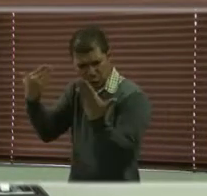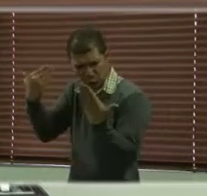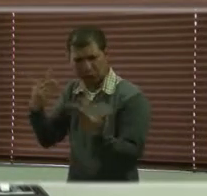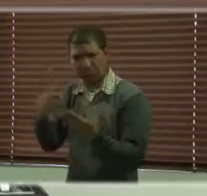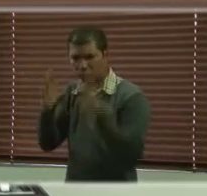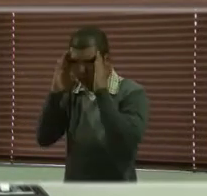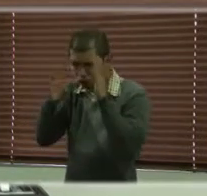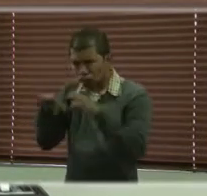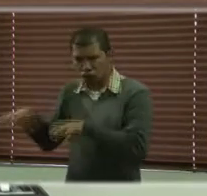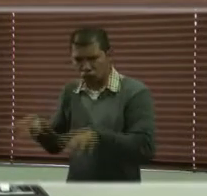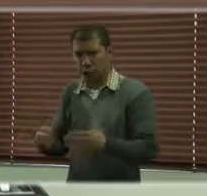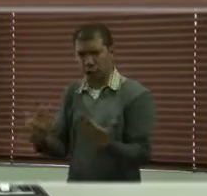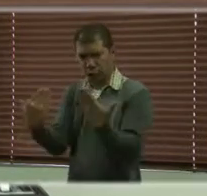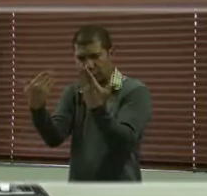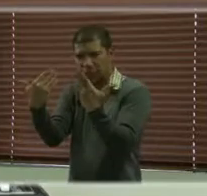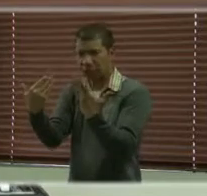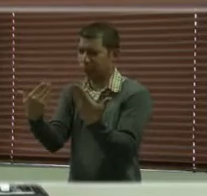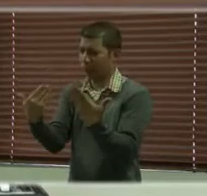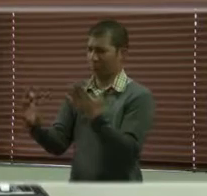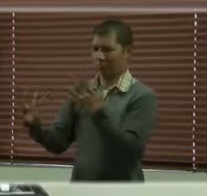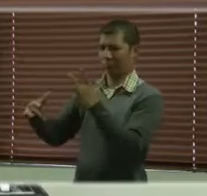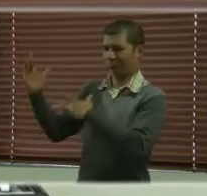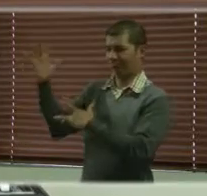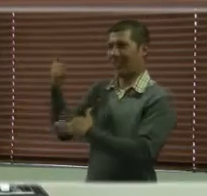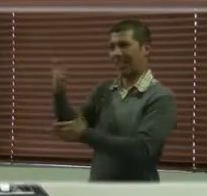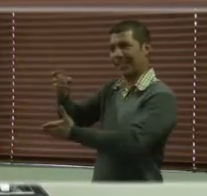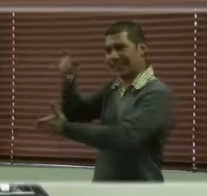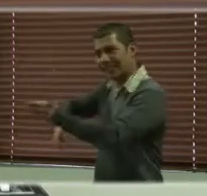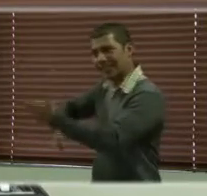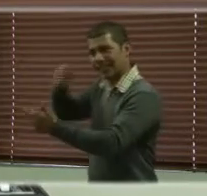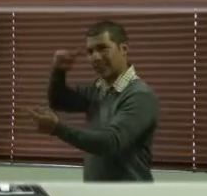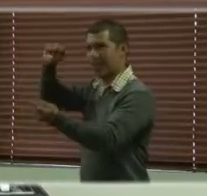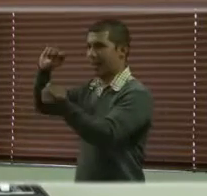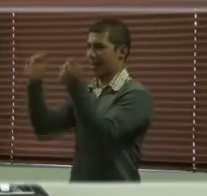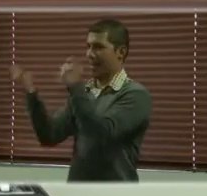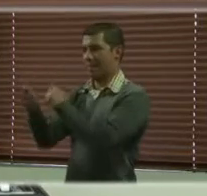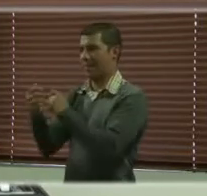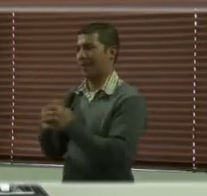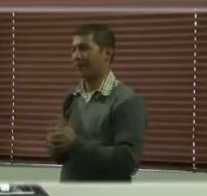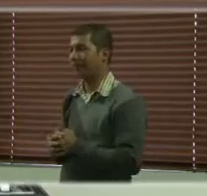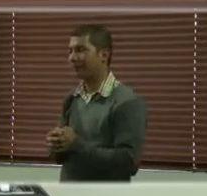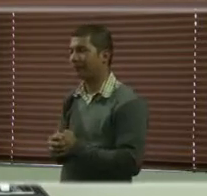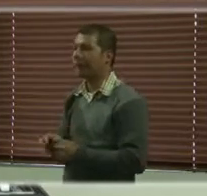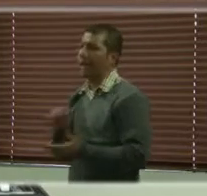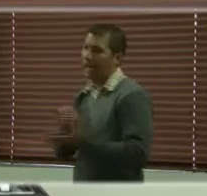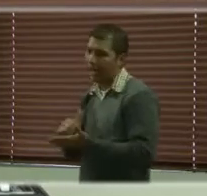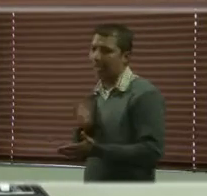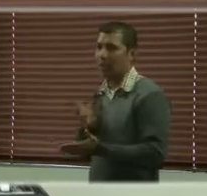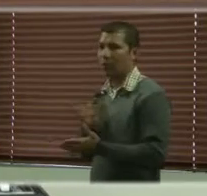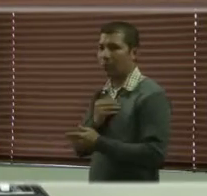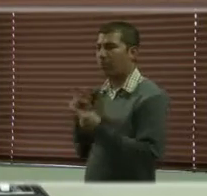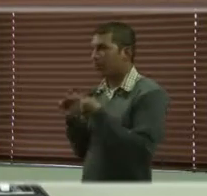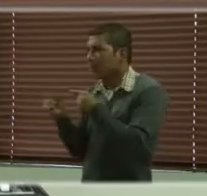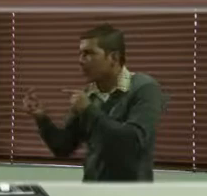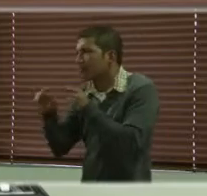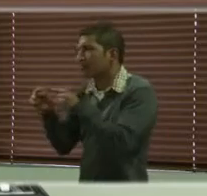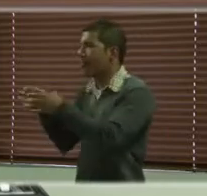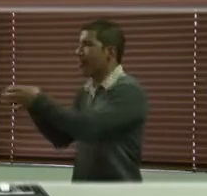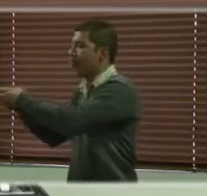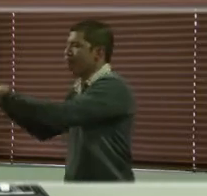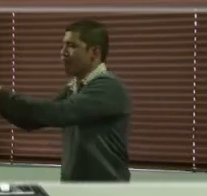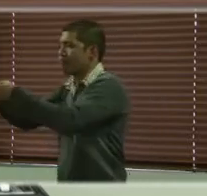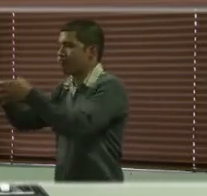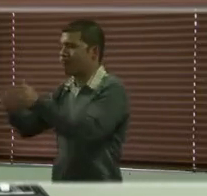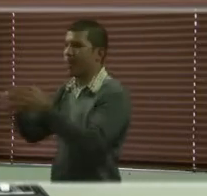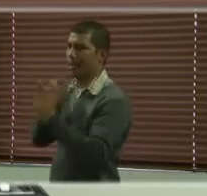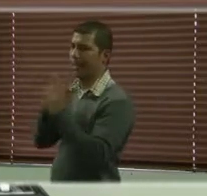como comitemos Librado en relación a a otros órganos y agencias en Naciones Unidas pero yo creo que es un